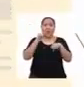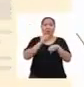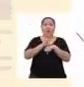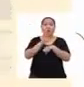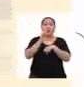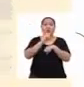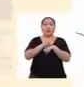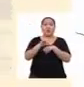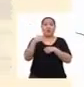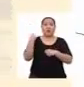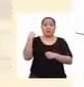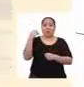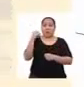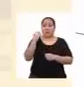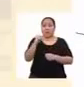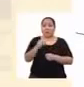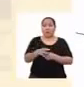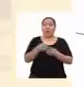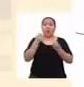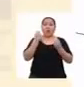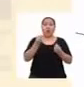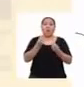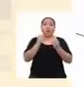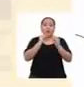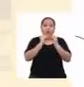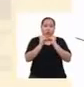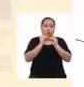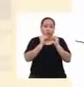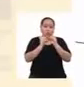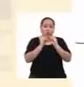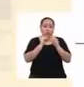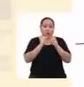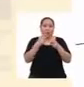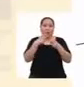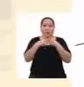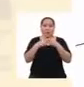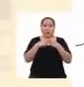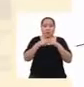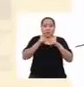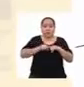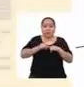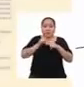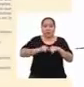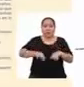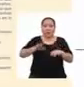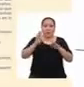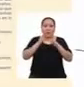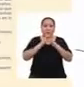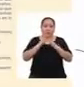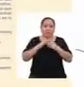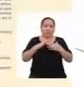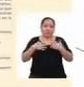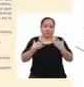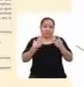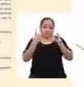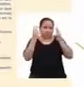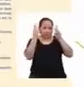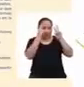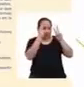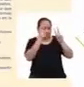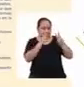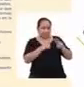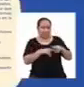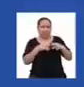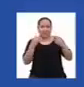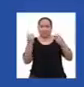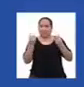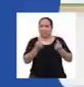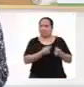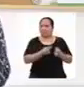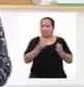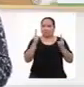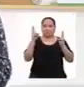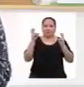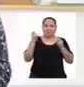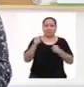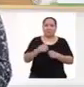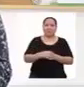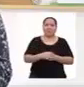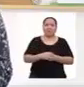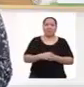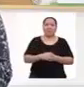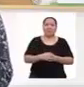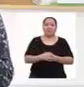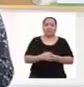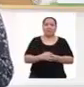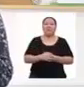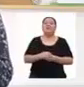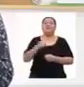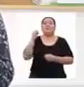para adolescentes, cómo afrontar situaciones de aislamiento, podemos identificar rápidamente el tema del texto. Así